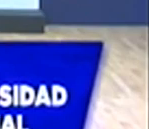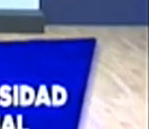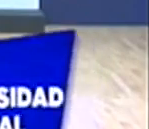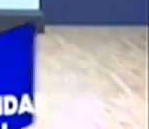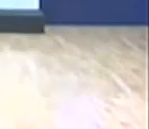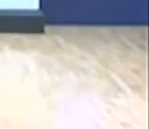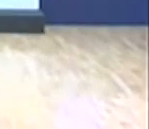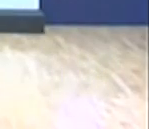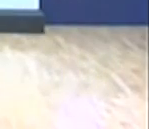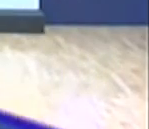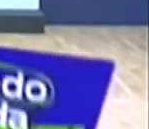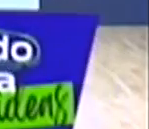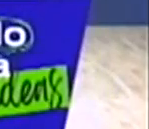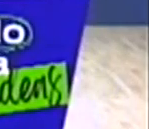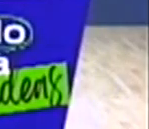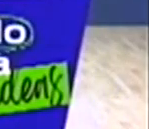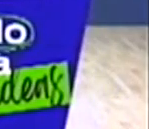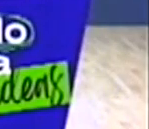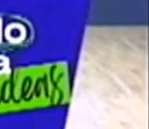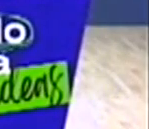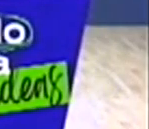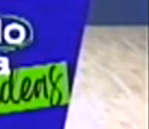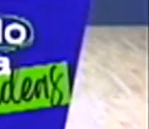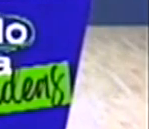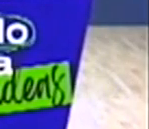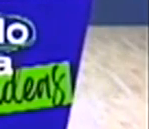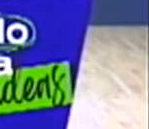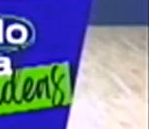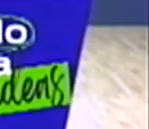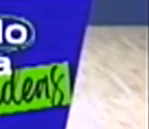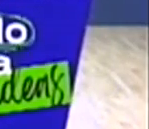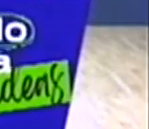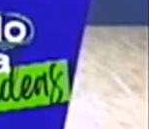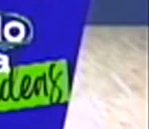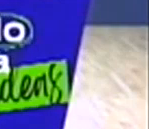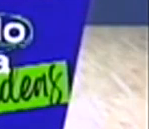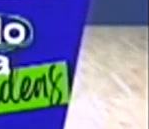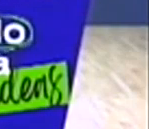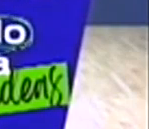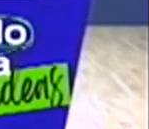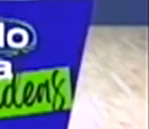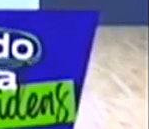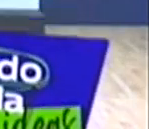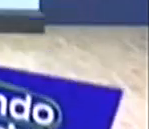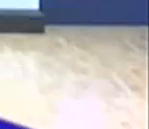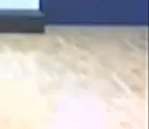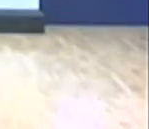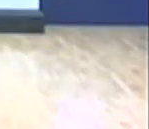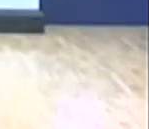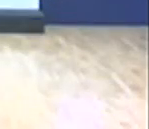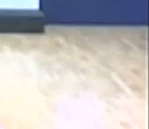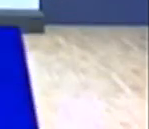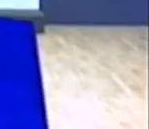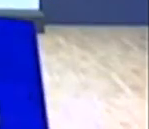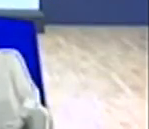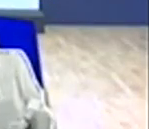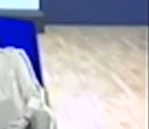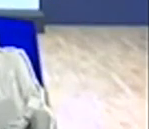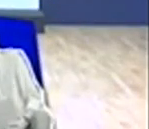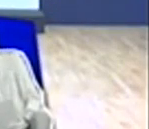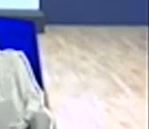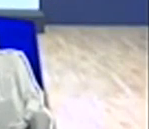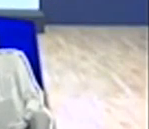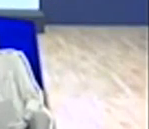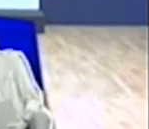universidad convencional. Aquí aprendes haciendo a través de experiencias con clientes reales y una educación personalizada.